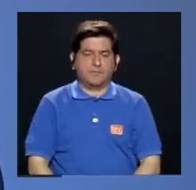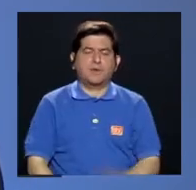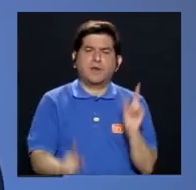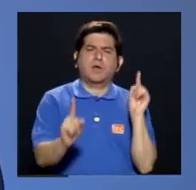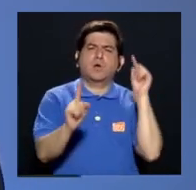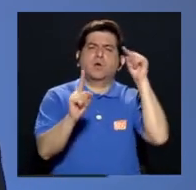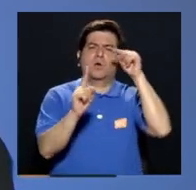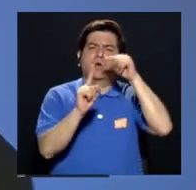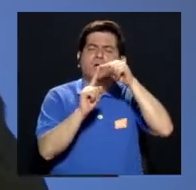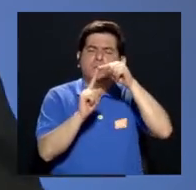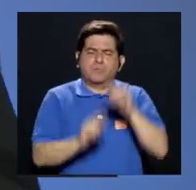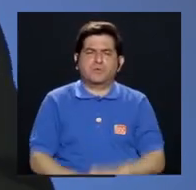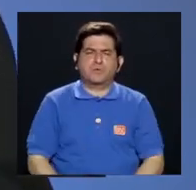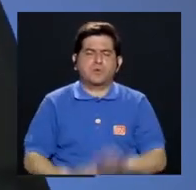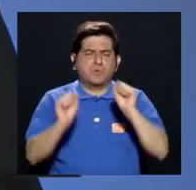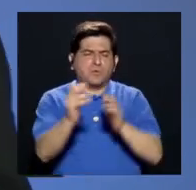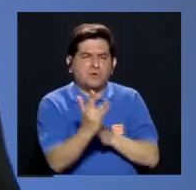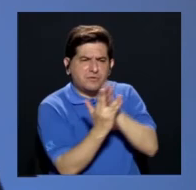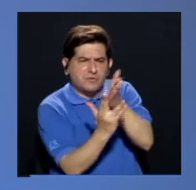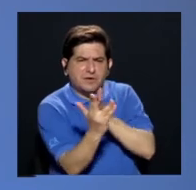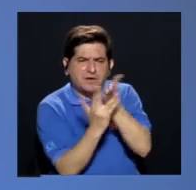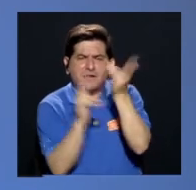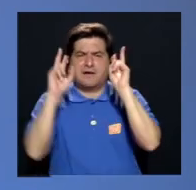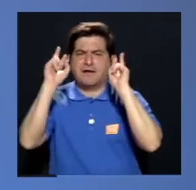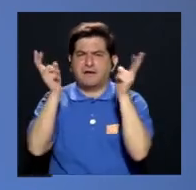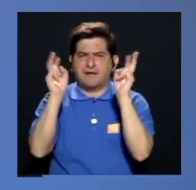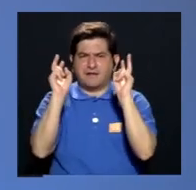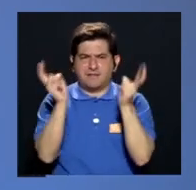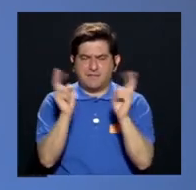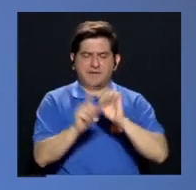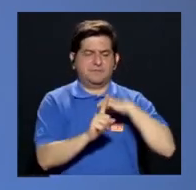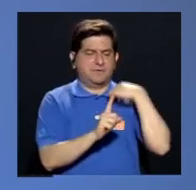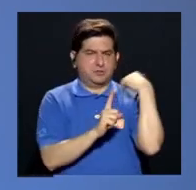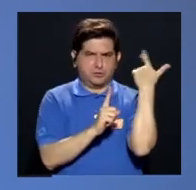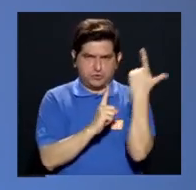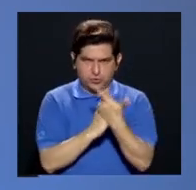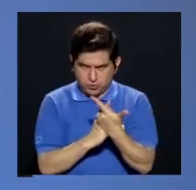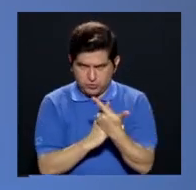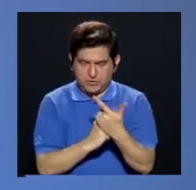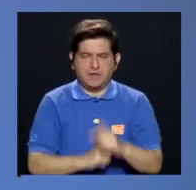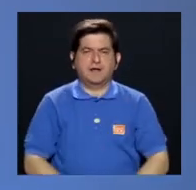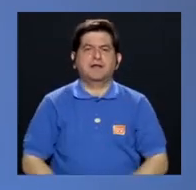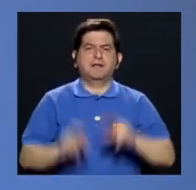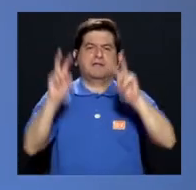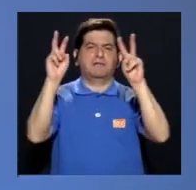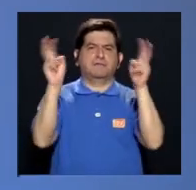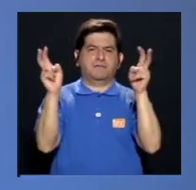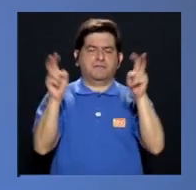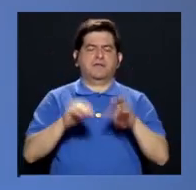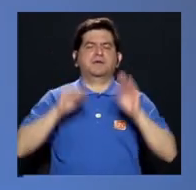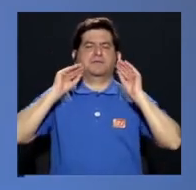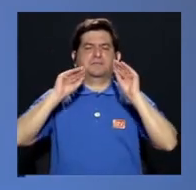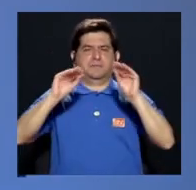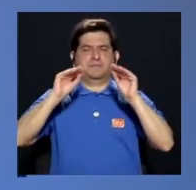como finalidad abordar temas sociales, temas